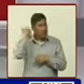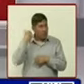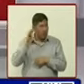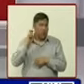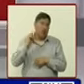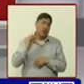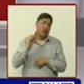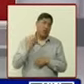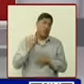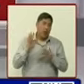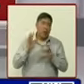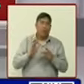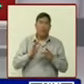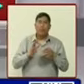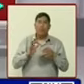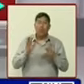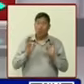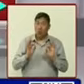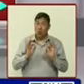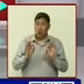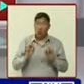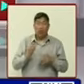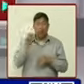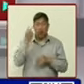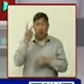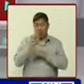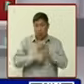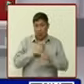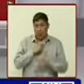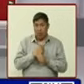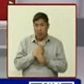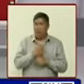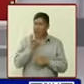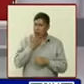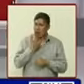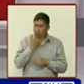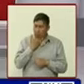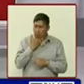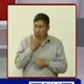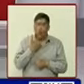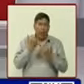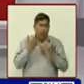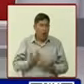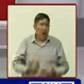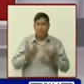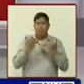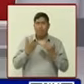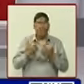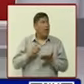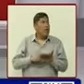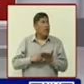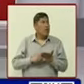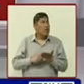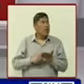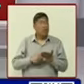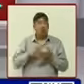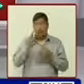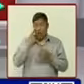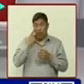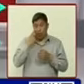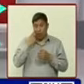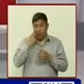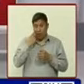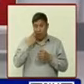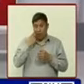ejemplo, el 2001. Así que fue la novedad de hace 12 años. ¿Qué va a suceder en esta oportunidad? Eso lo vamos a